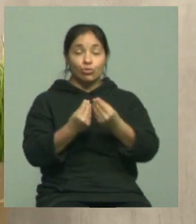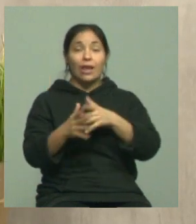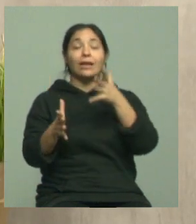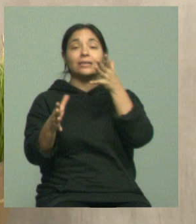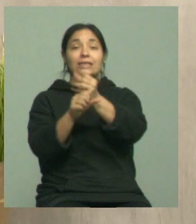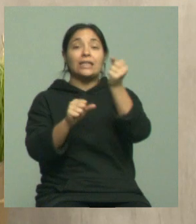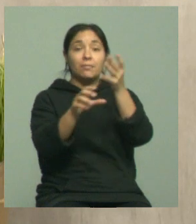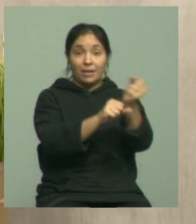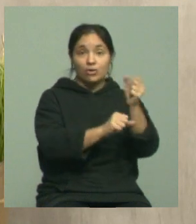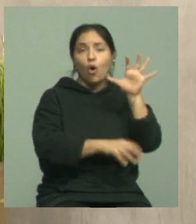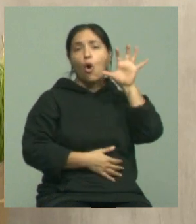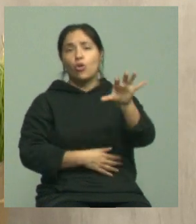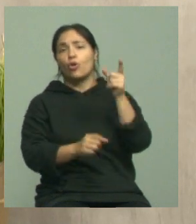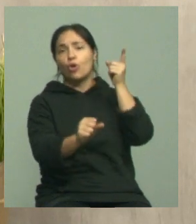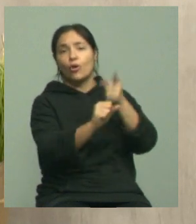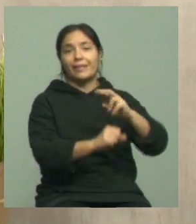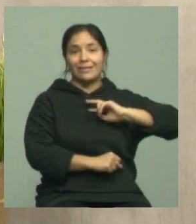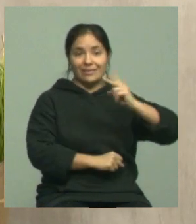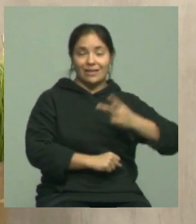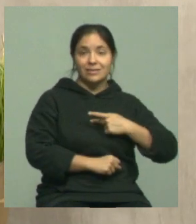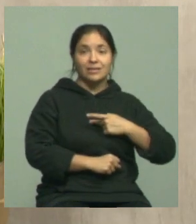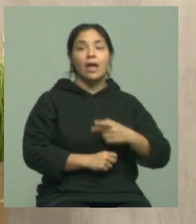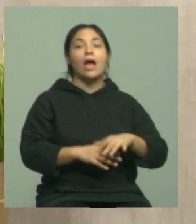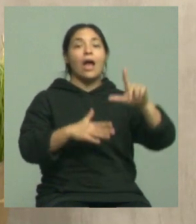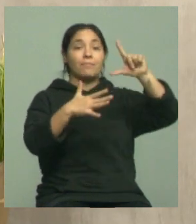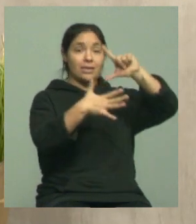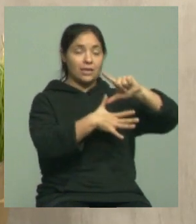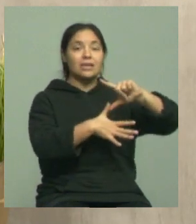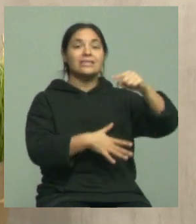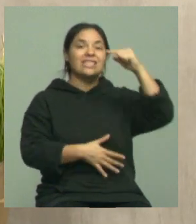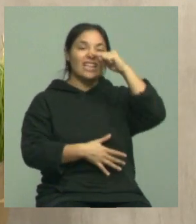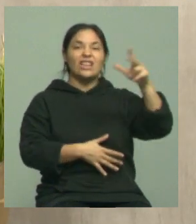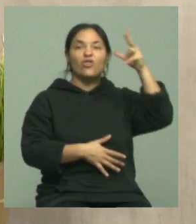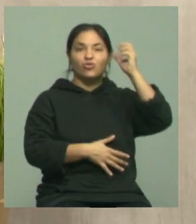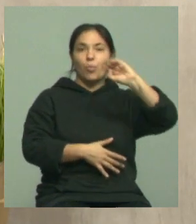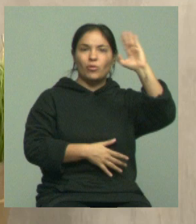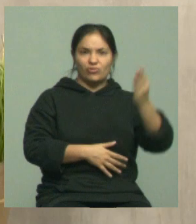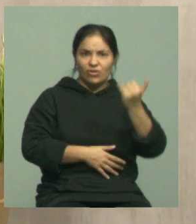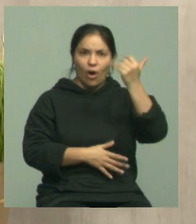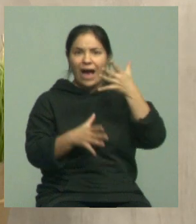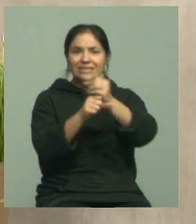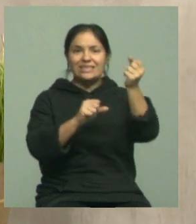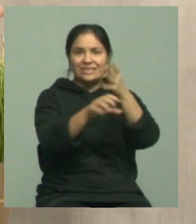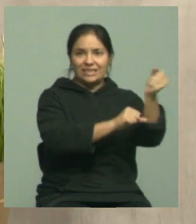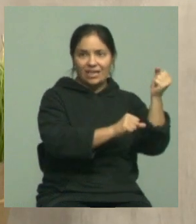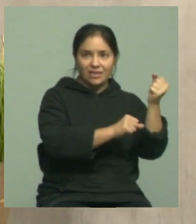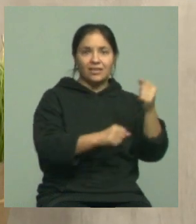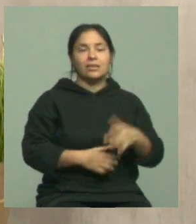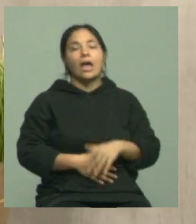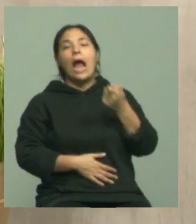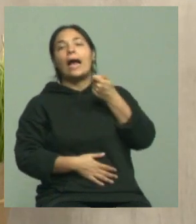contra personas trans, América Latina tiene el 78% de esos en realidad de asesinatos, no crímenes. El crimen